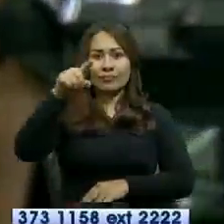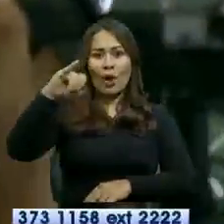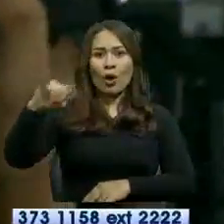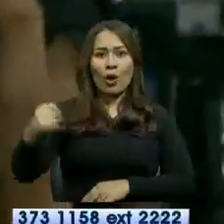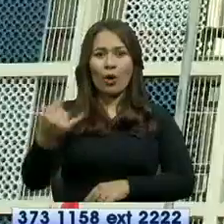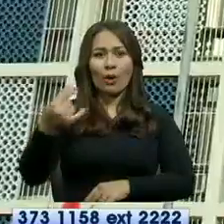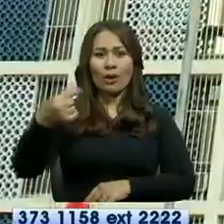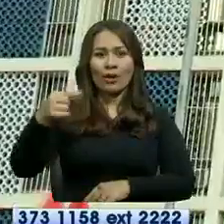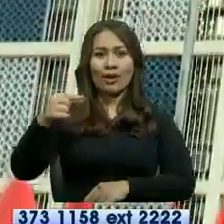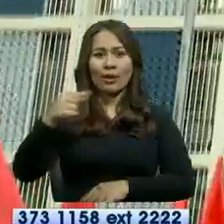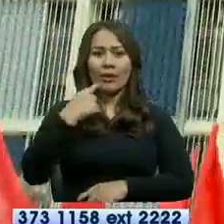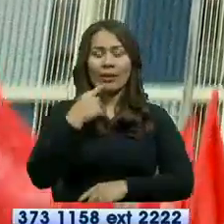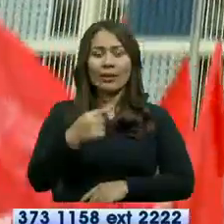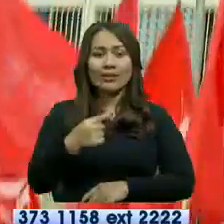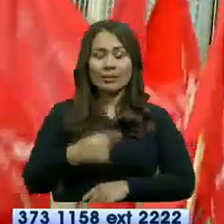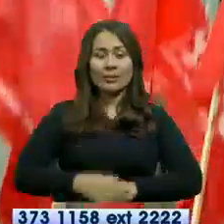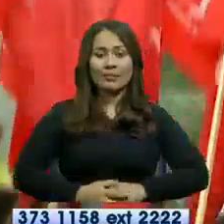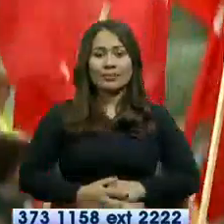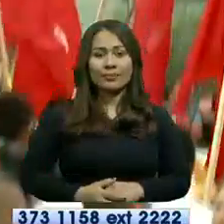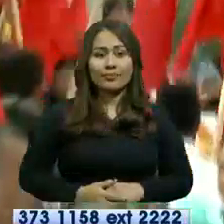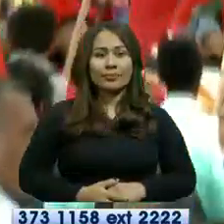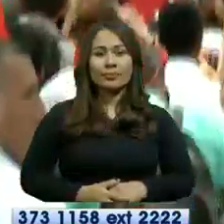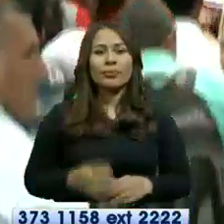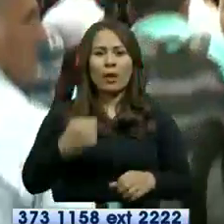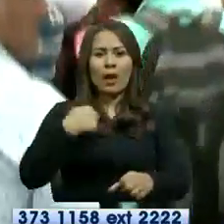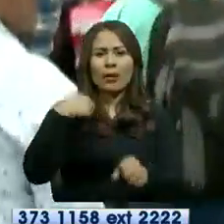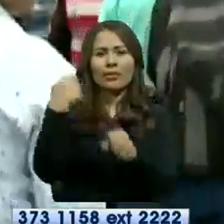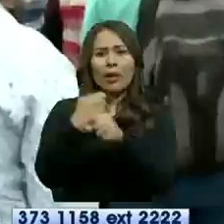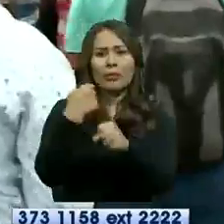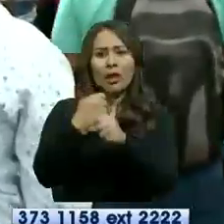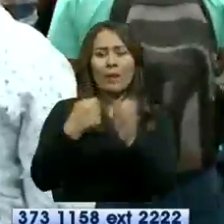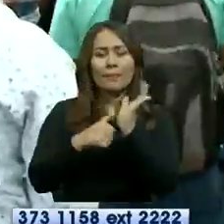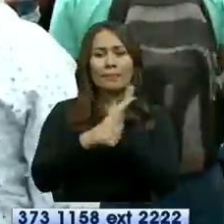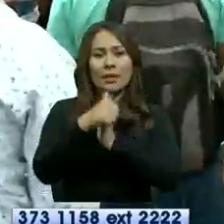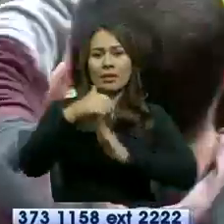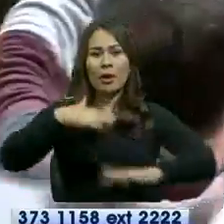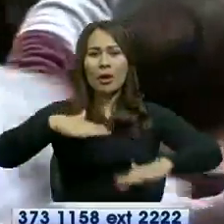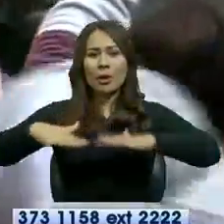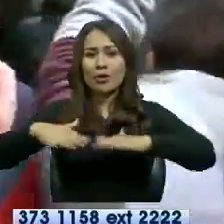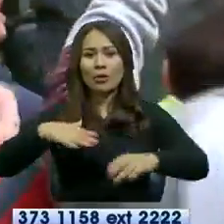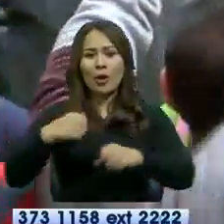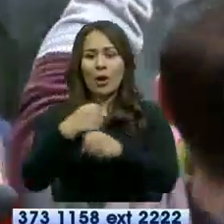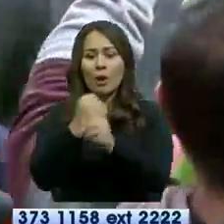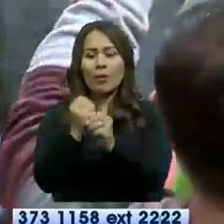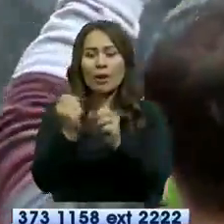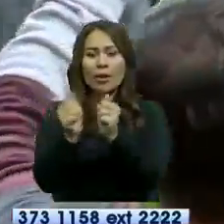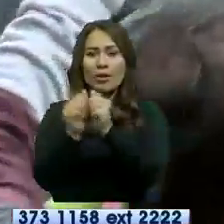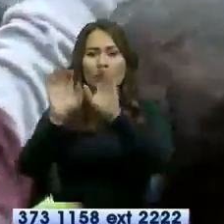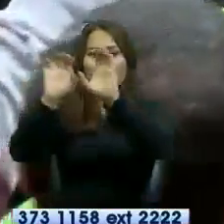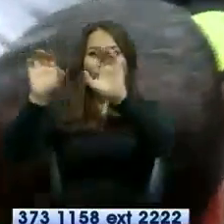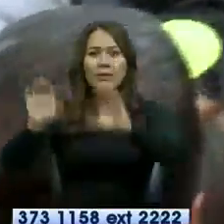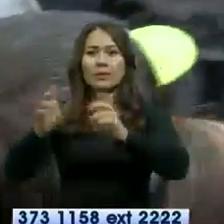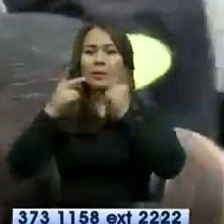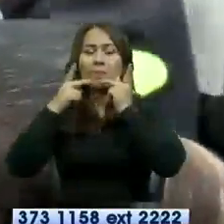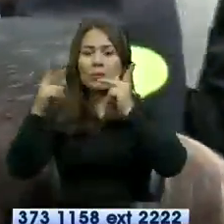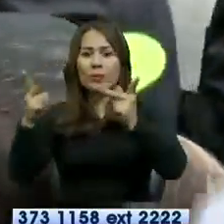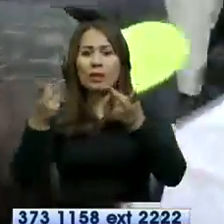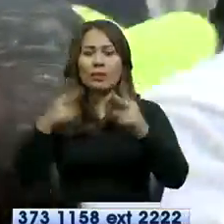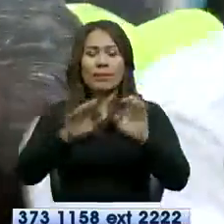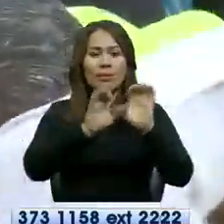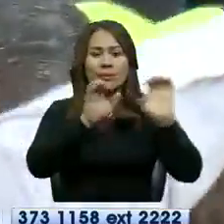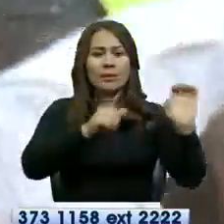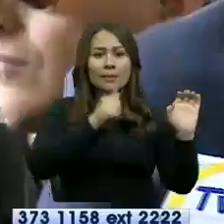donde habría señalado, entre otras cosas, que se desempeñó como ministro coordinador de las obras contratadas con empresas públicas y privadas.